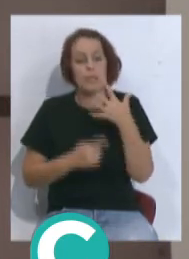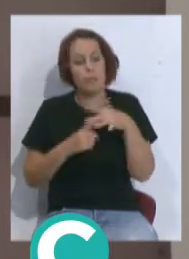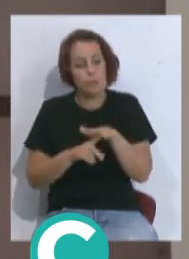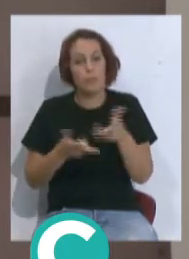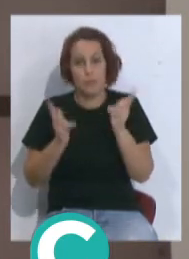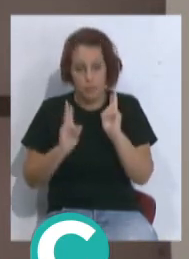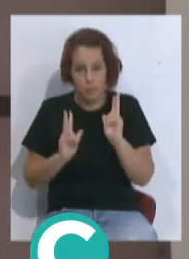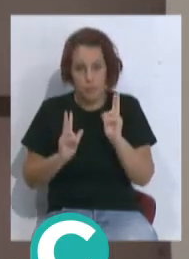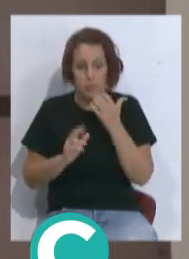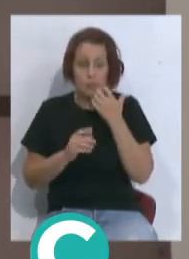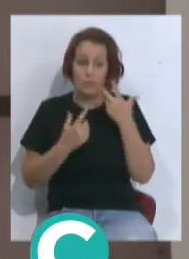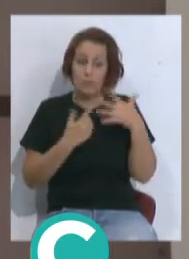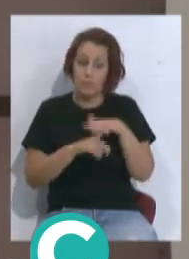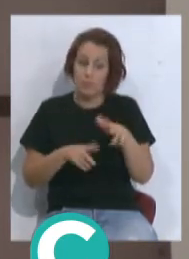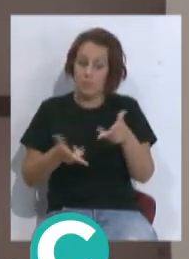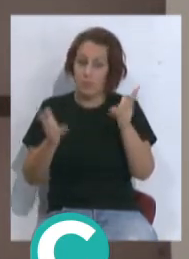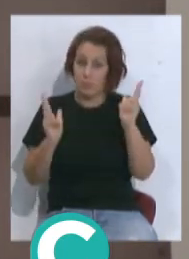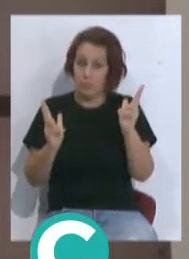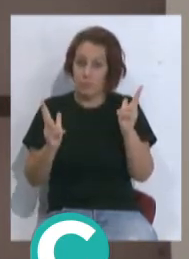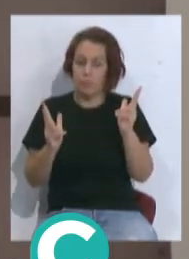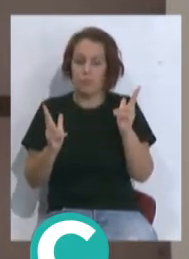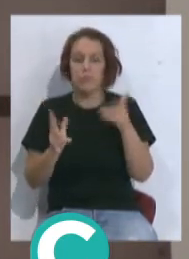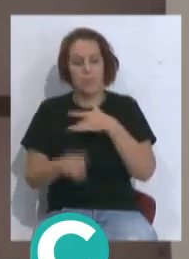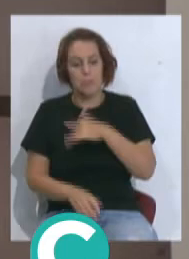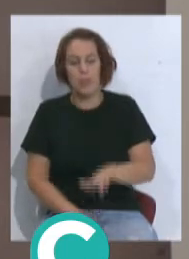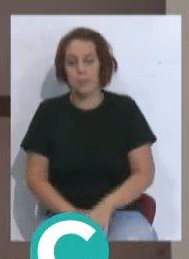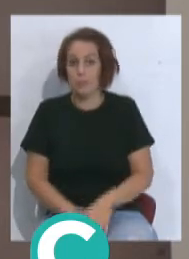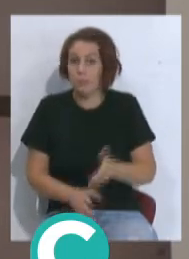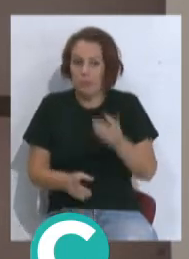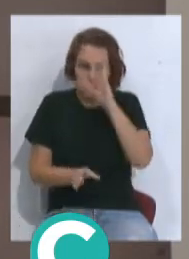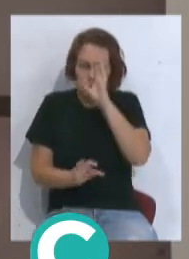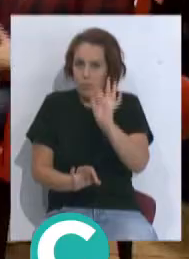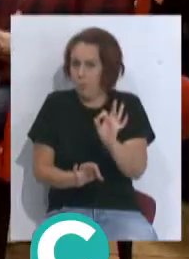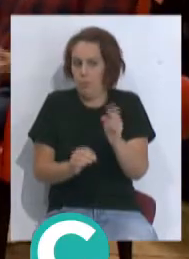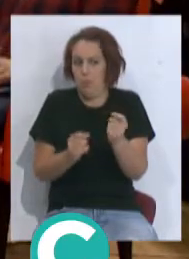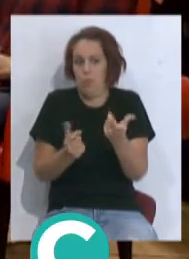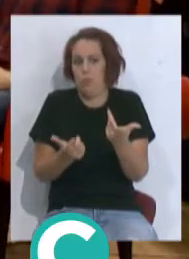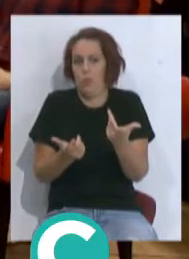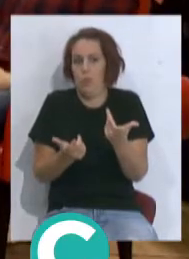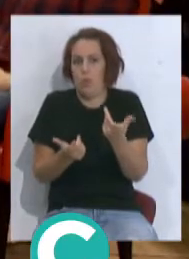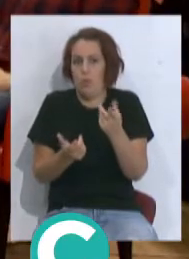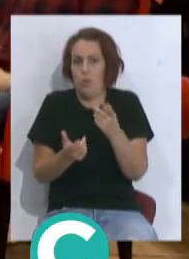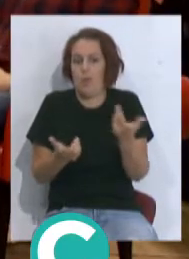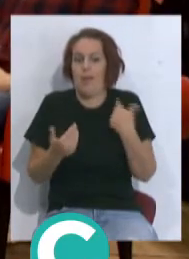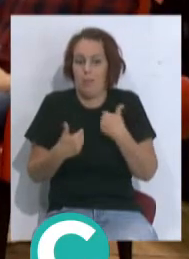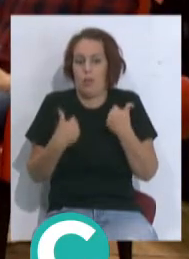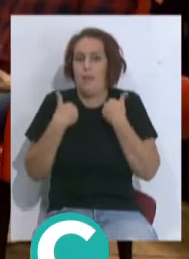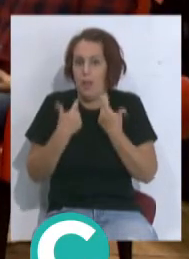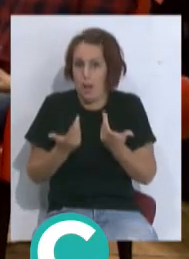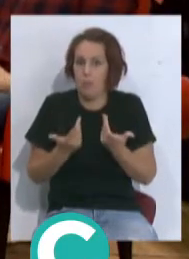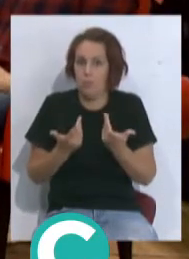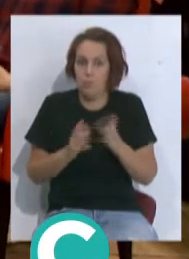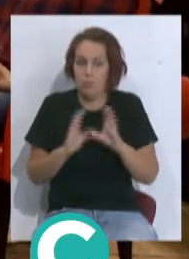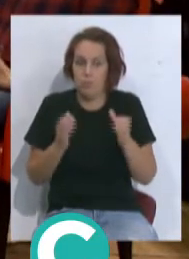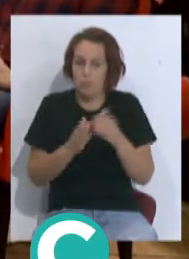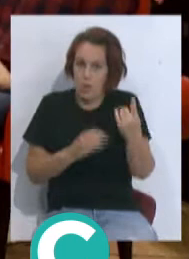permitir. Si el contexto lo permite, vale. Pero no, si el sentido es común, yo creo que se presupone el sentido de la responsabilidad, sí, claro, de las claro,